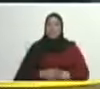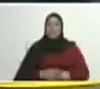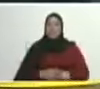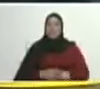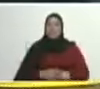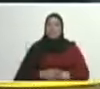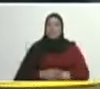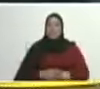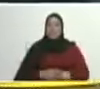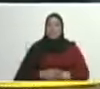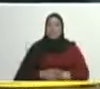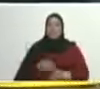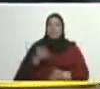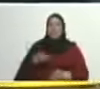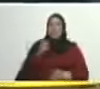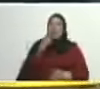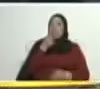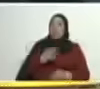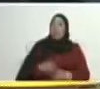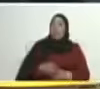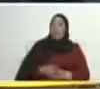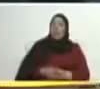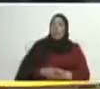que era muy beligerante,